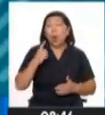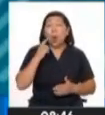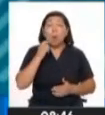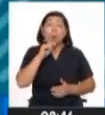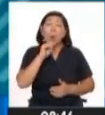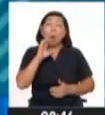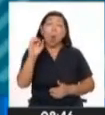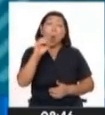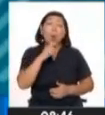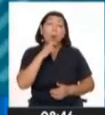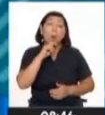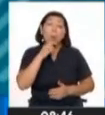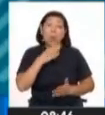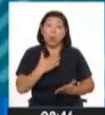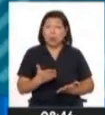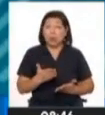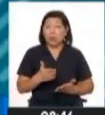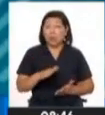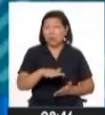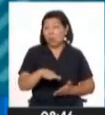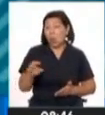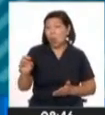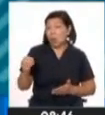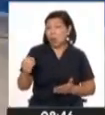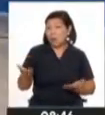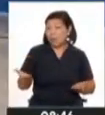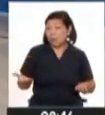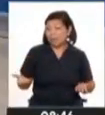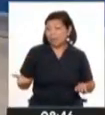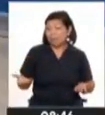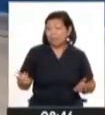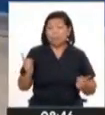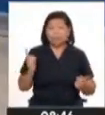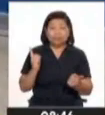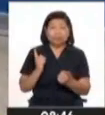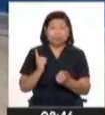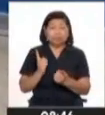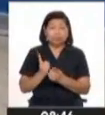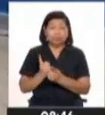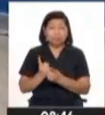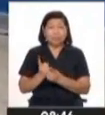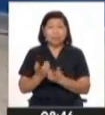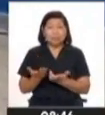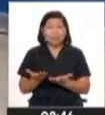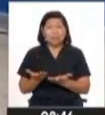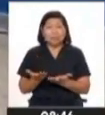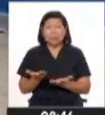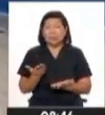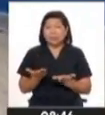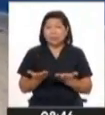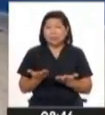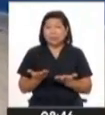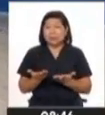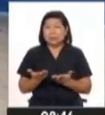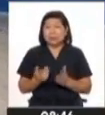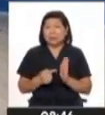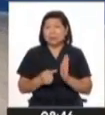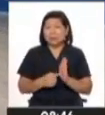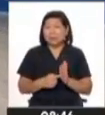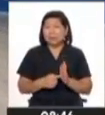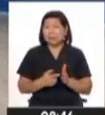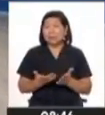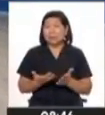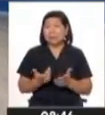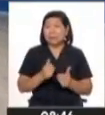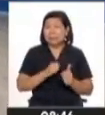niña, adolescente, incluso porque son menores de edad, se nos acercan y tratan de alguna manera de revelar que han sufrido,